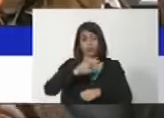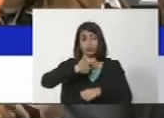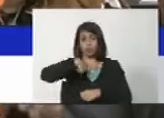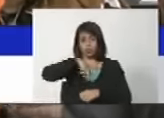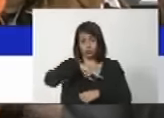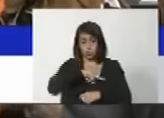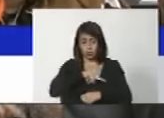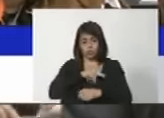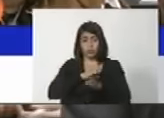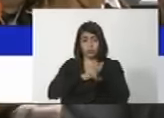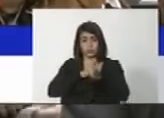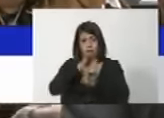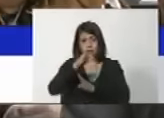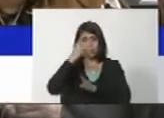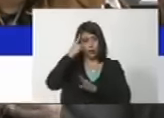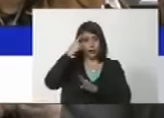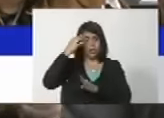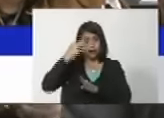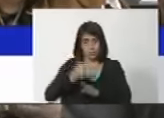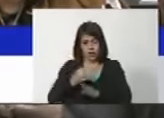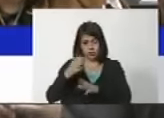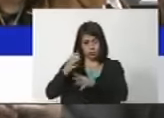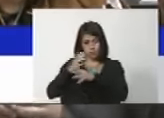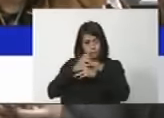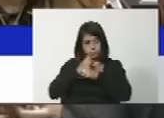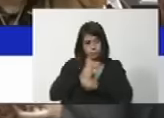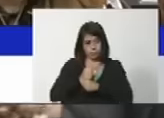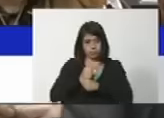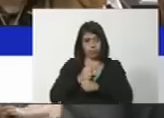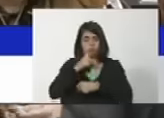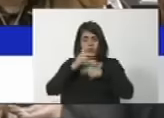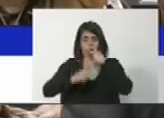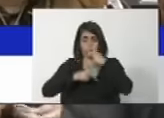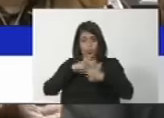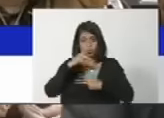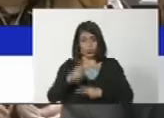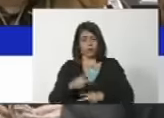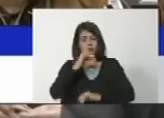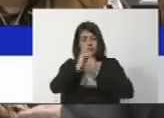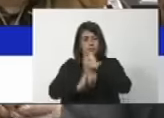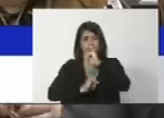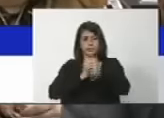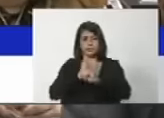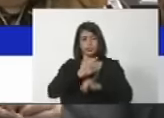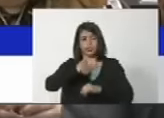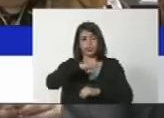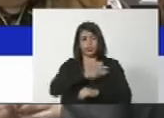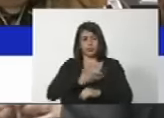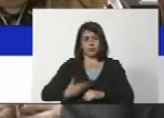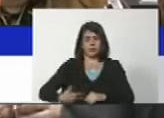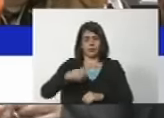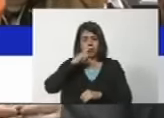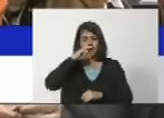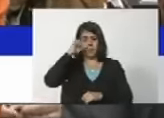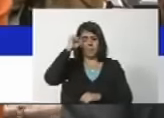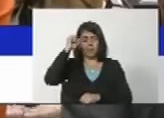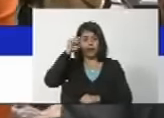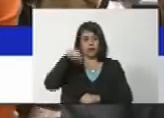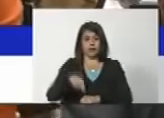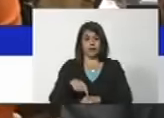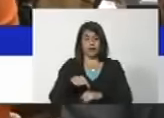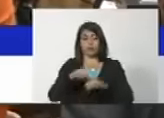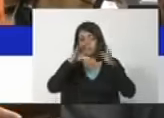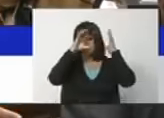nosotros y nosotras seguimos creyendo, seguimos afianzando con la política internacional de nuestro presidente Nicolás Maduro, que es